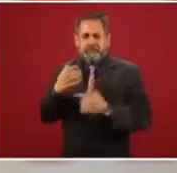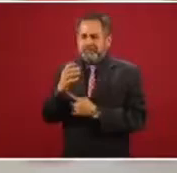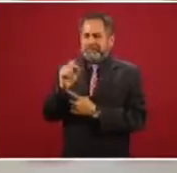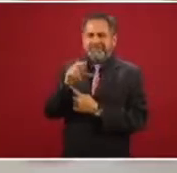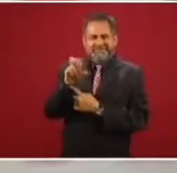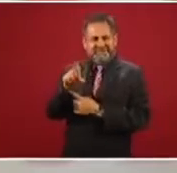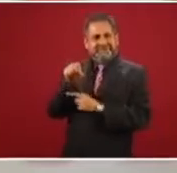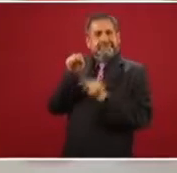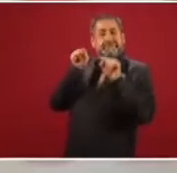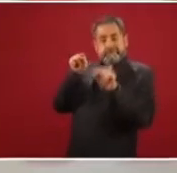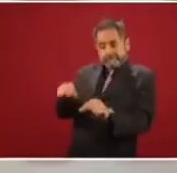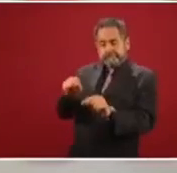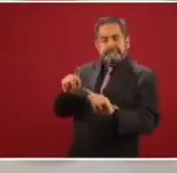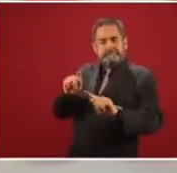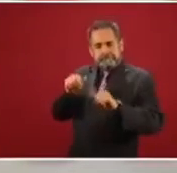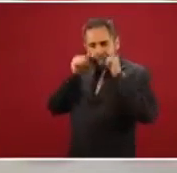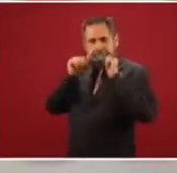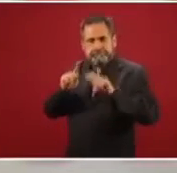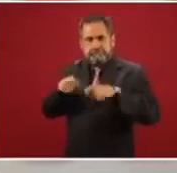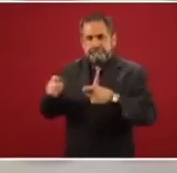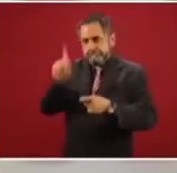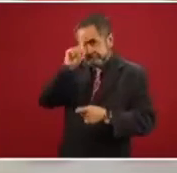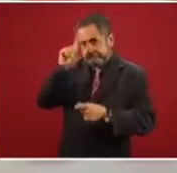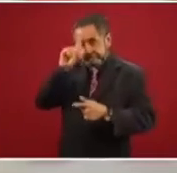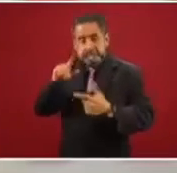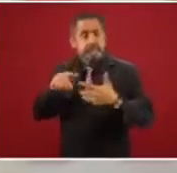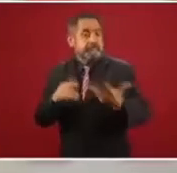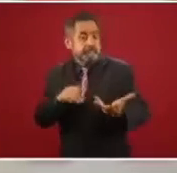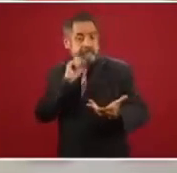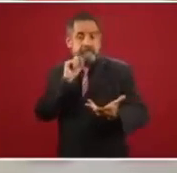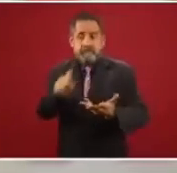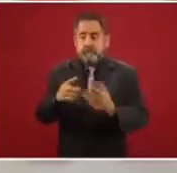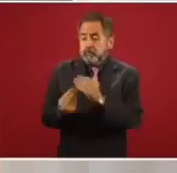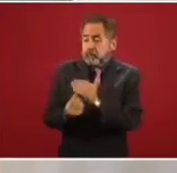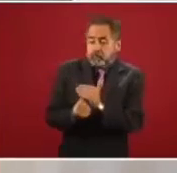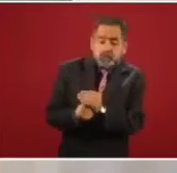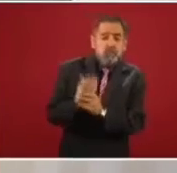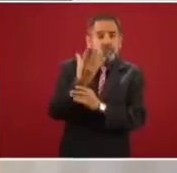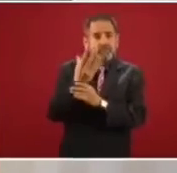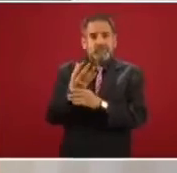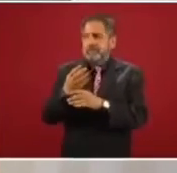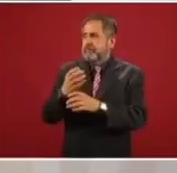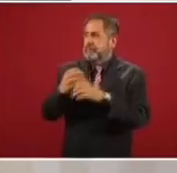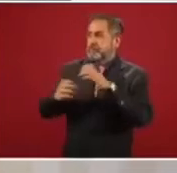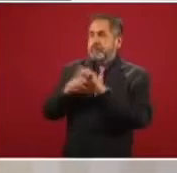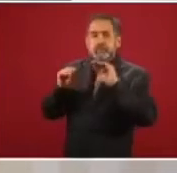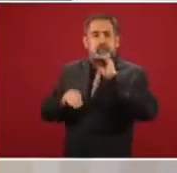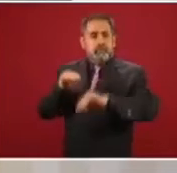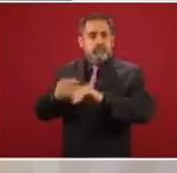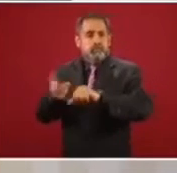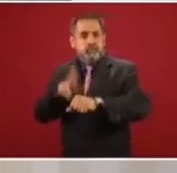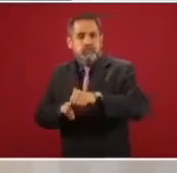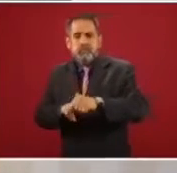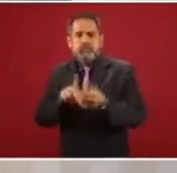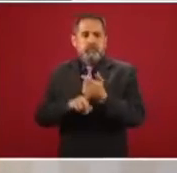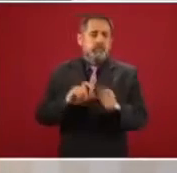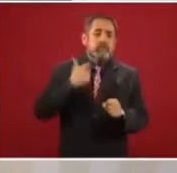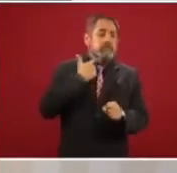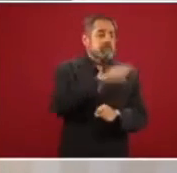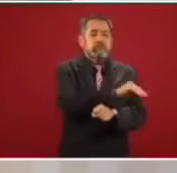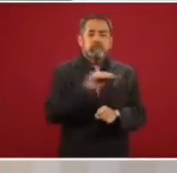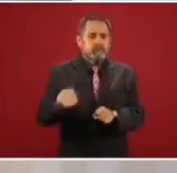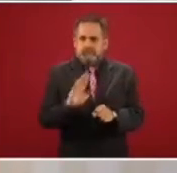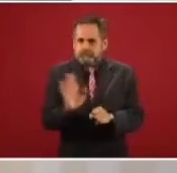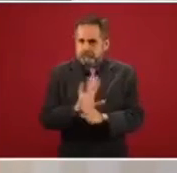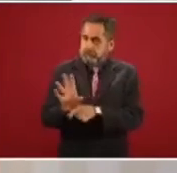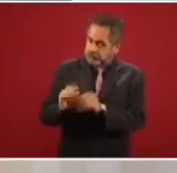adicionalmente a eso se está planteando que sea con nuevo equipo no con el equipo del hospital anterior y además ver que otras cosas que han ocurrido